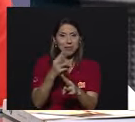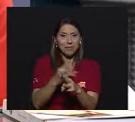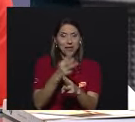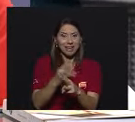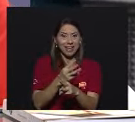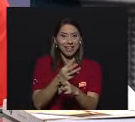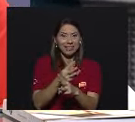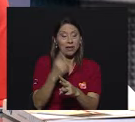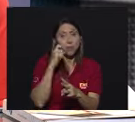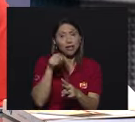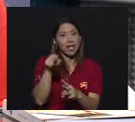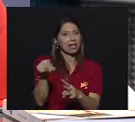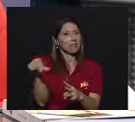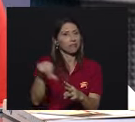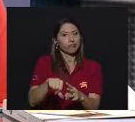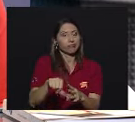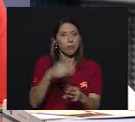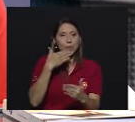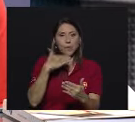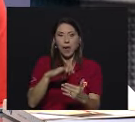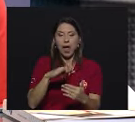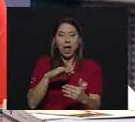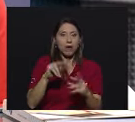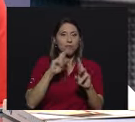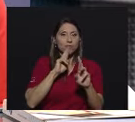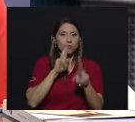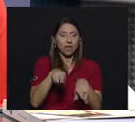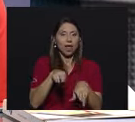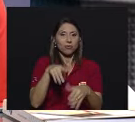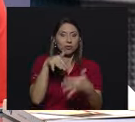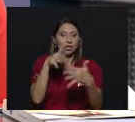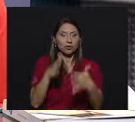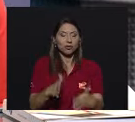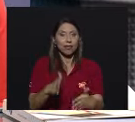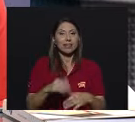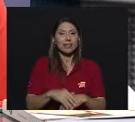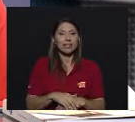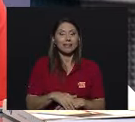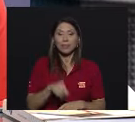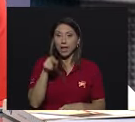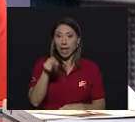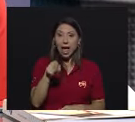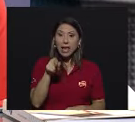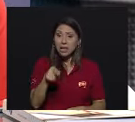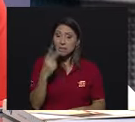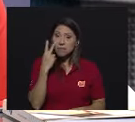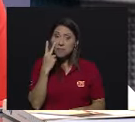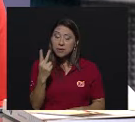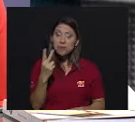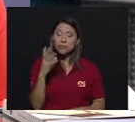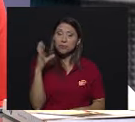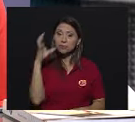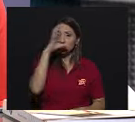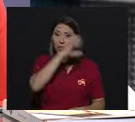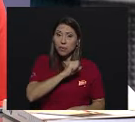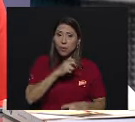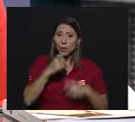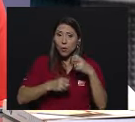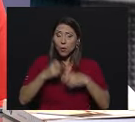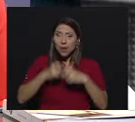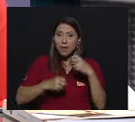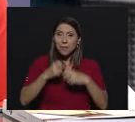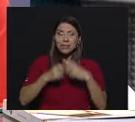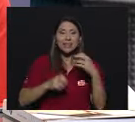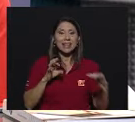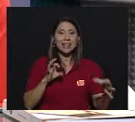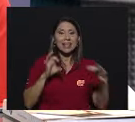justamente donde tenemos los más bajos resultados de nuestros estudiantes, y ahí encontramos problemas que